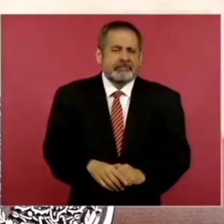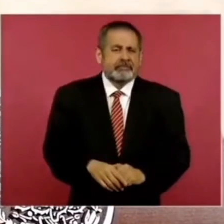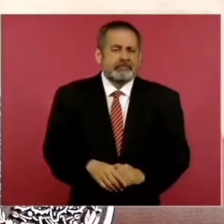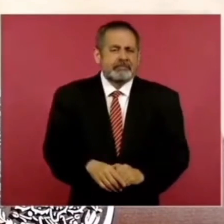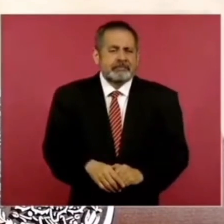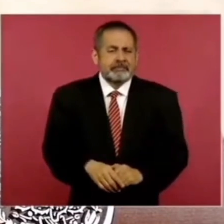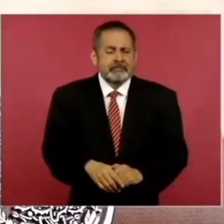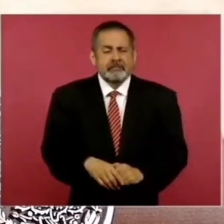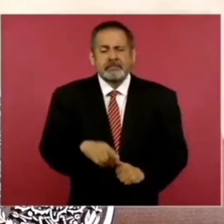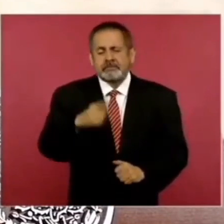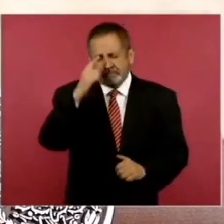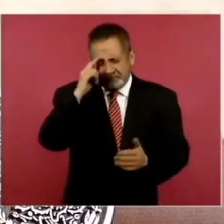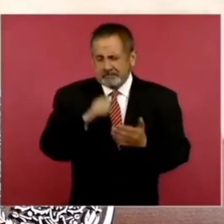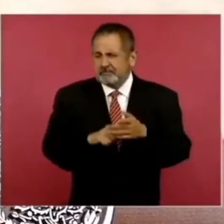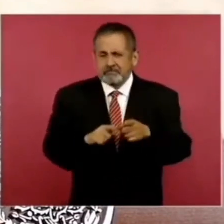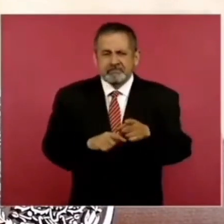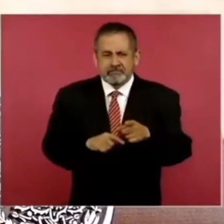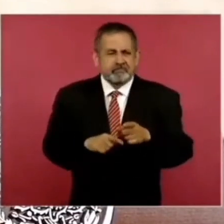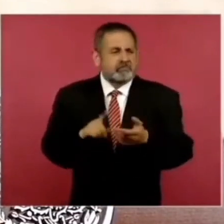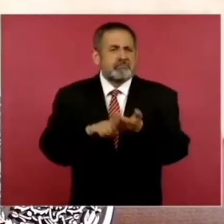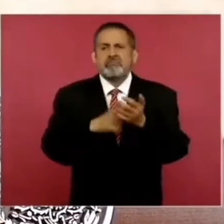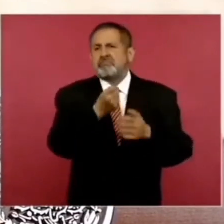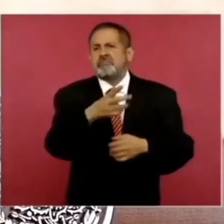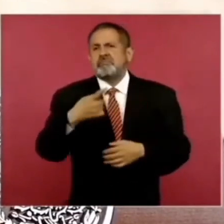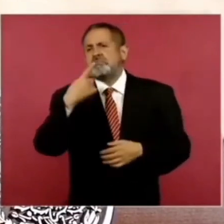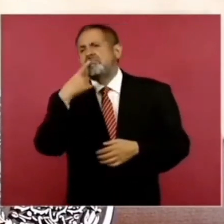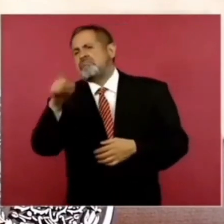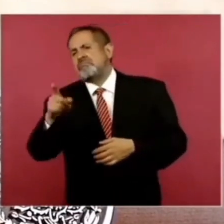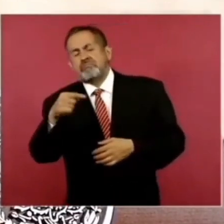hasta han habido denuncias